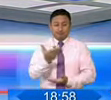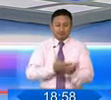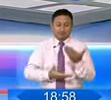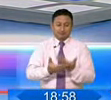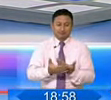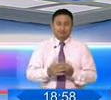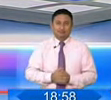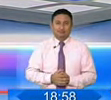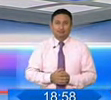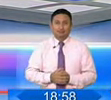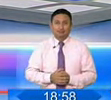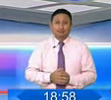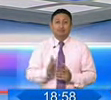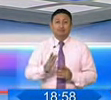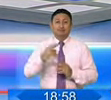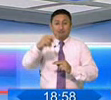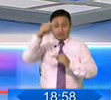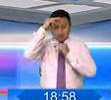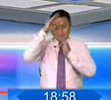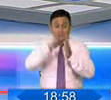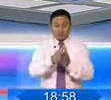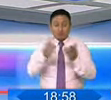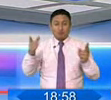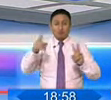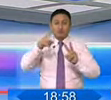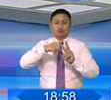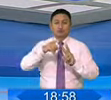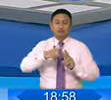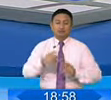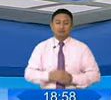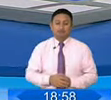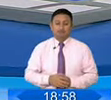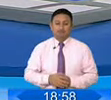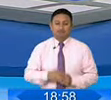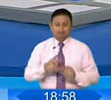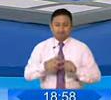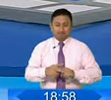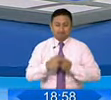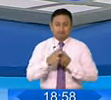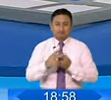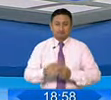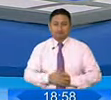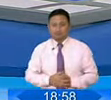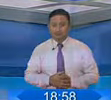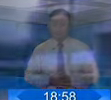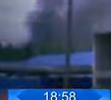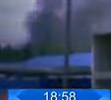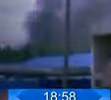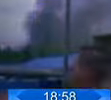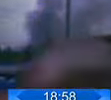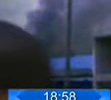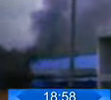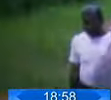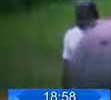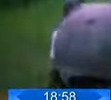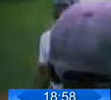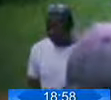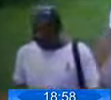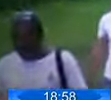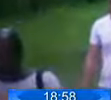todos ustedes en esta la emisión central del Comercio TV. Aquí iniciamos.